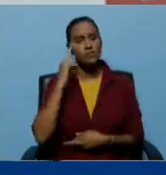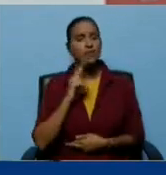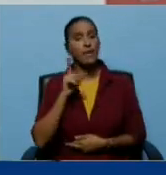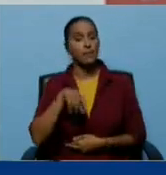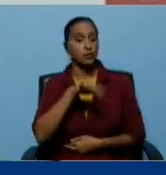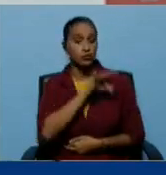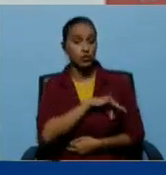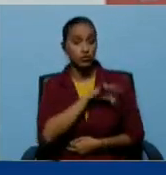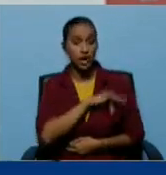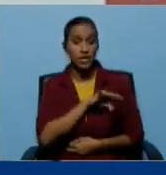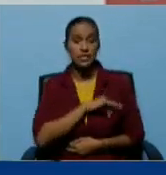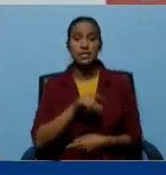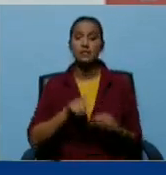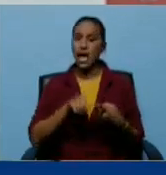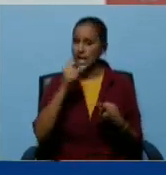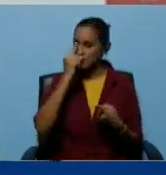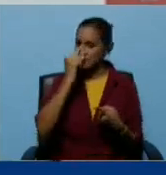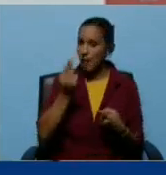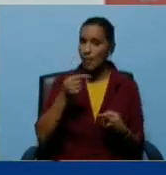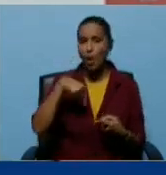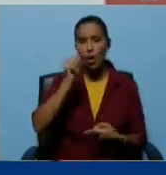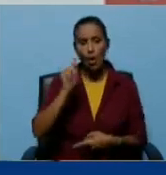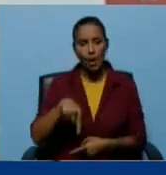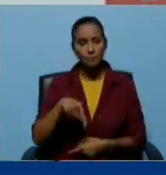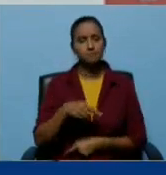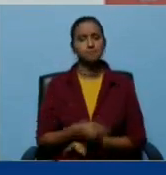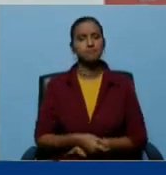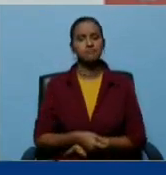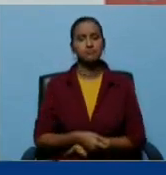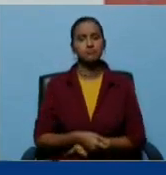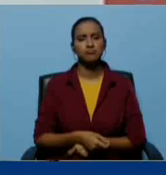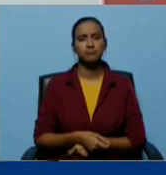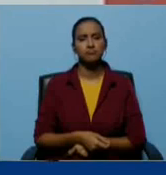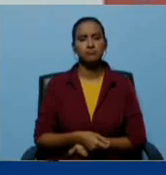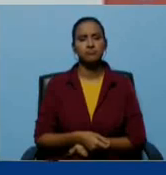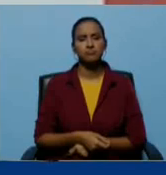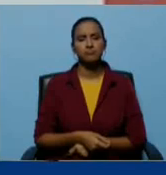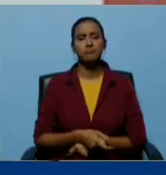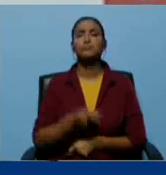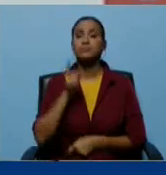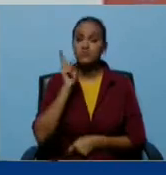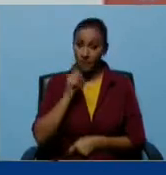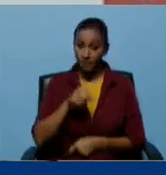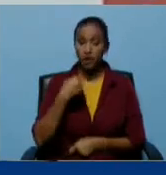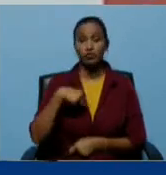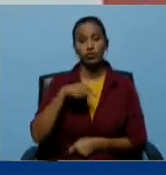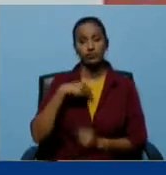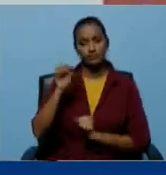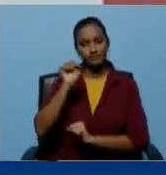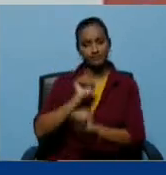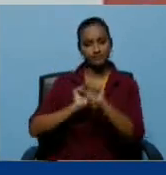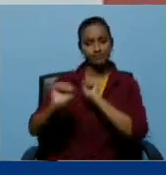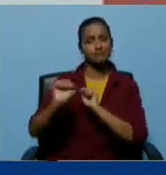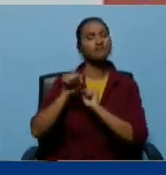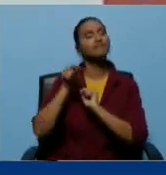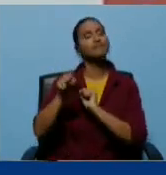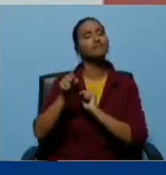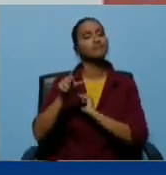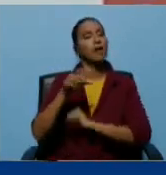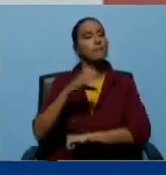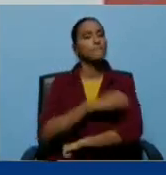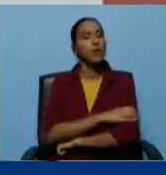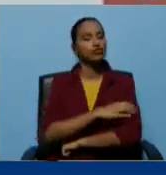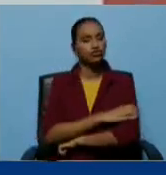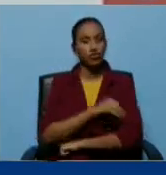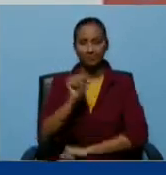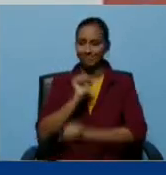socialista, zamorana. También tenemos que decir que es antiimperialista y que esta